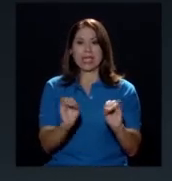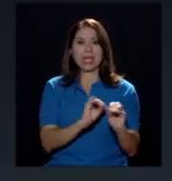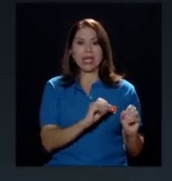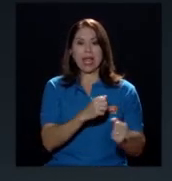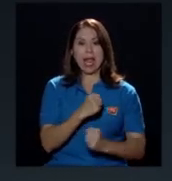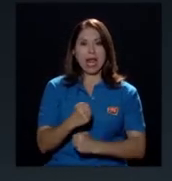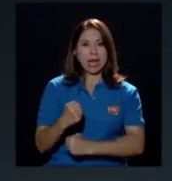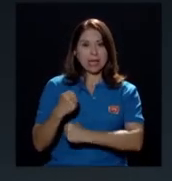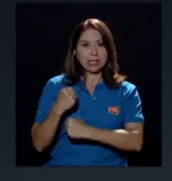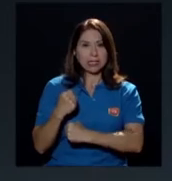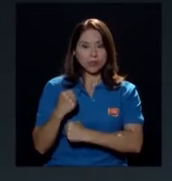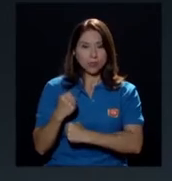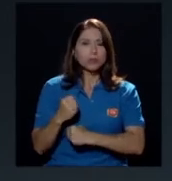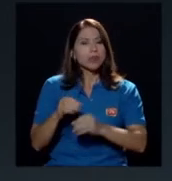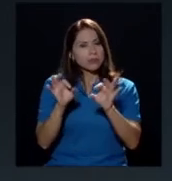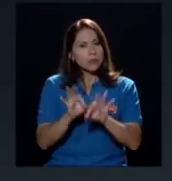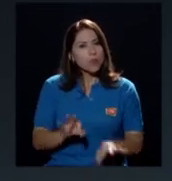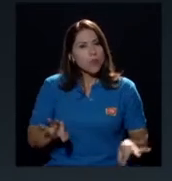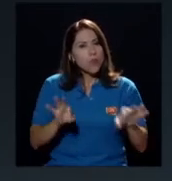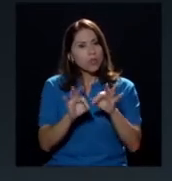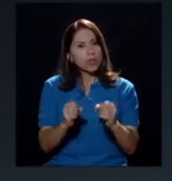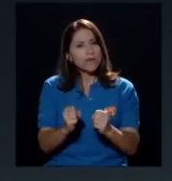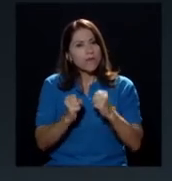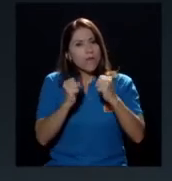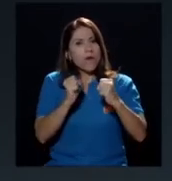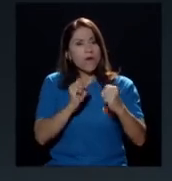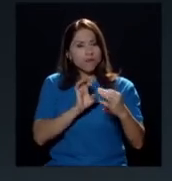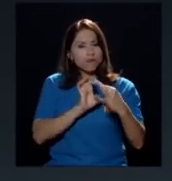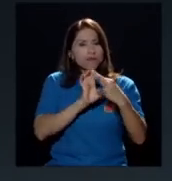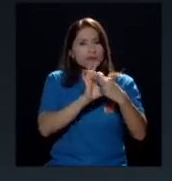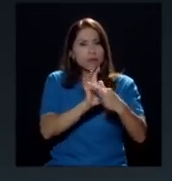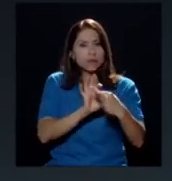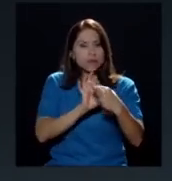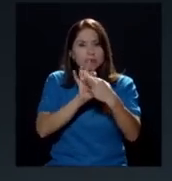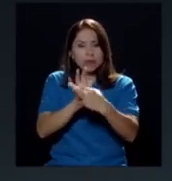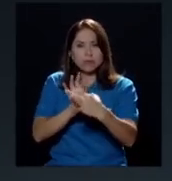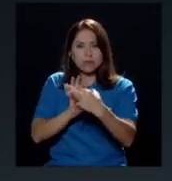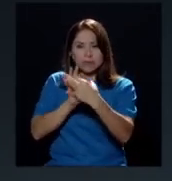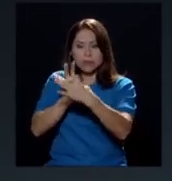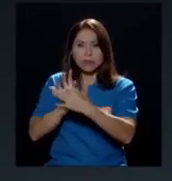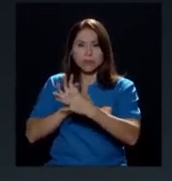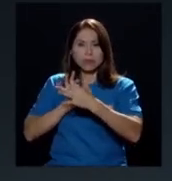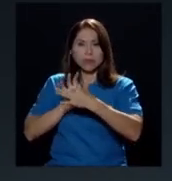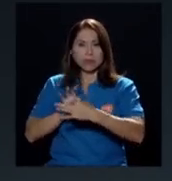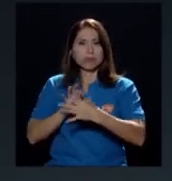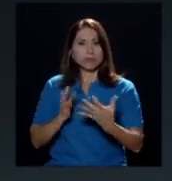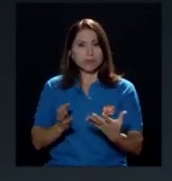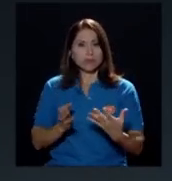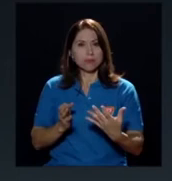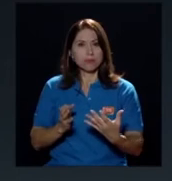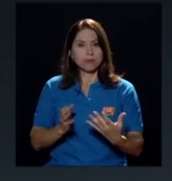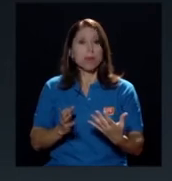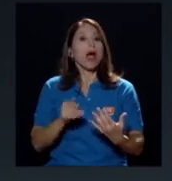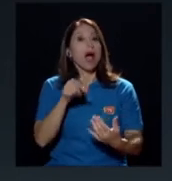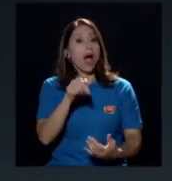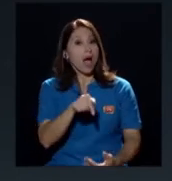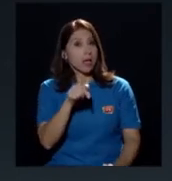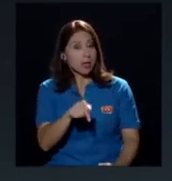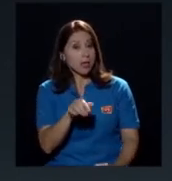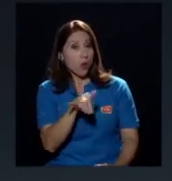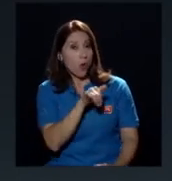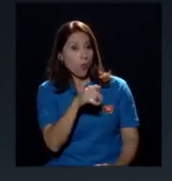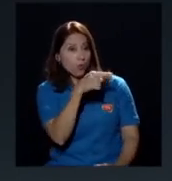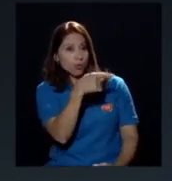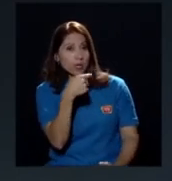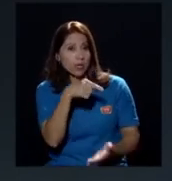fortalecimiento de las alianzas y ahí costa rica no es un saludo de nuevo lo destaca no